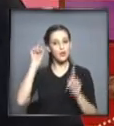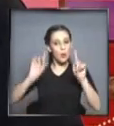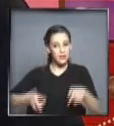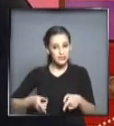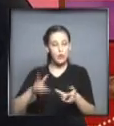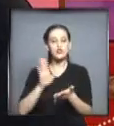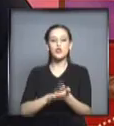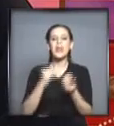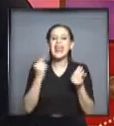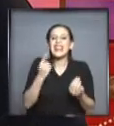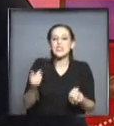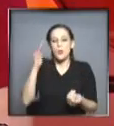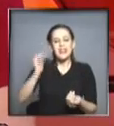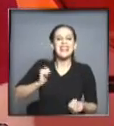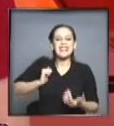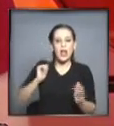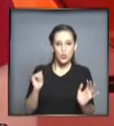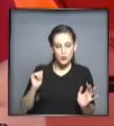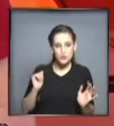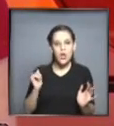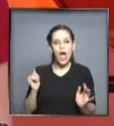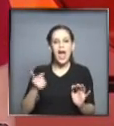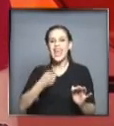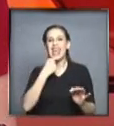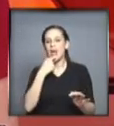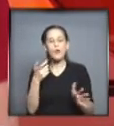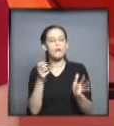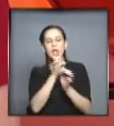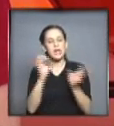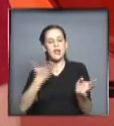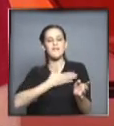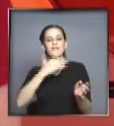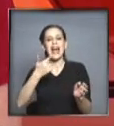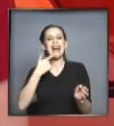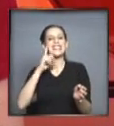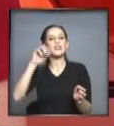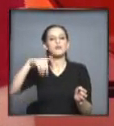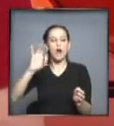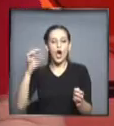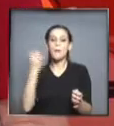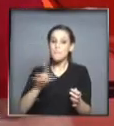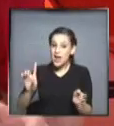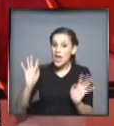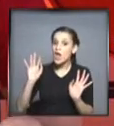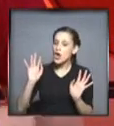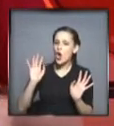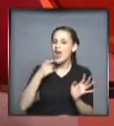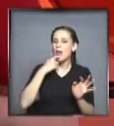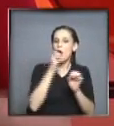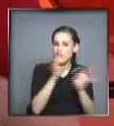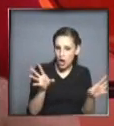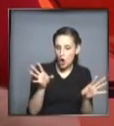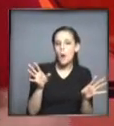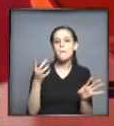que hizo respecto de la dictadura, que fue un ejemplo brutal del fascismo. Pero eso no quiere decir que los restos